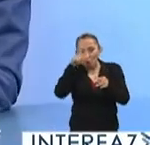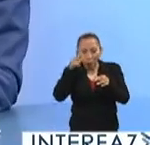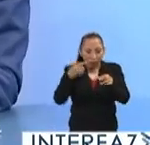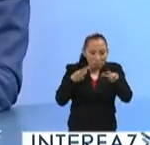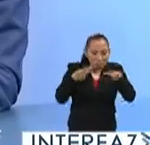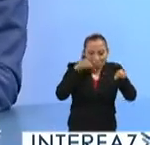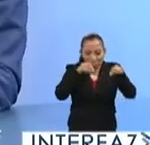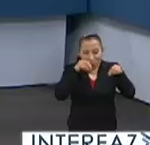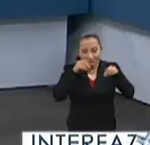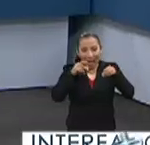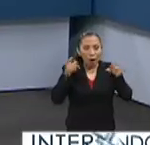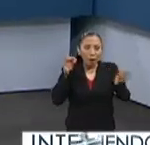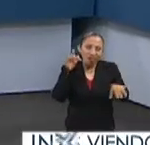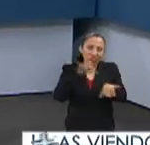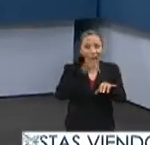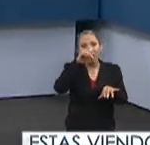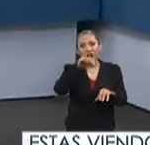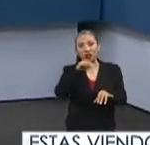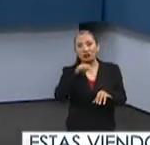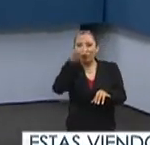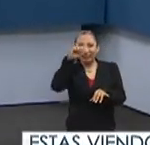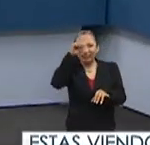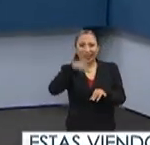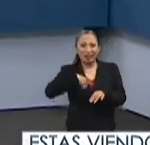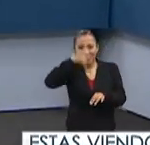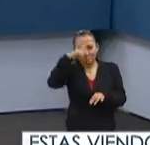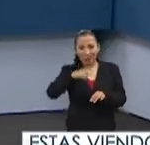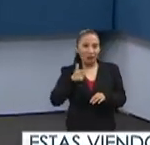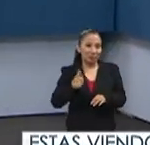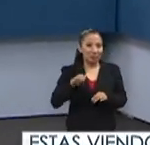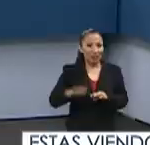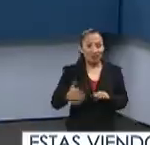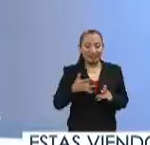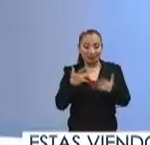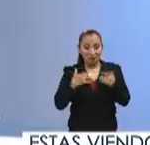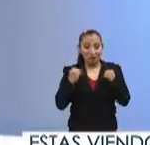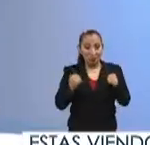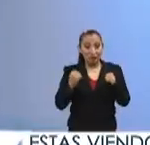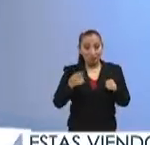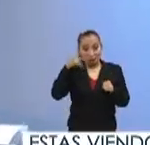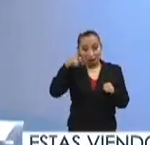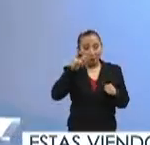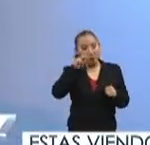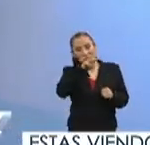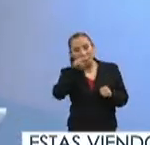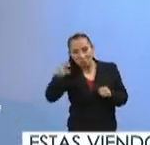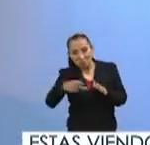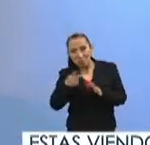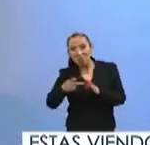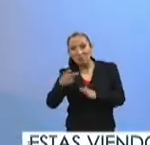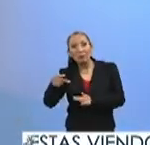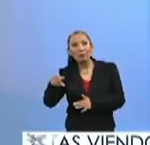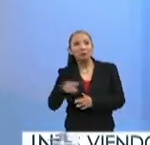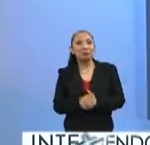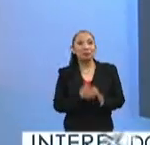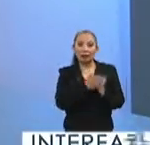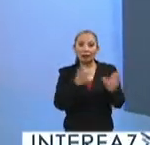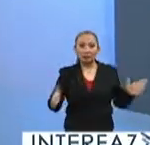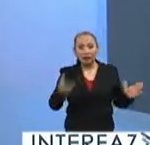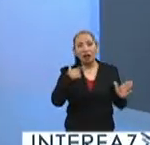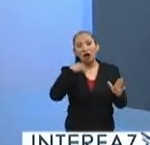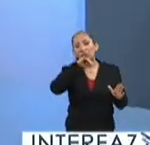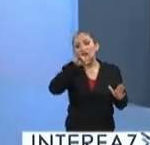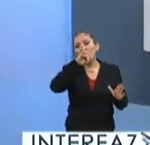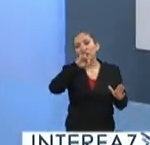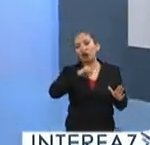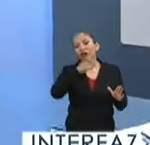siempre con el toque norteño. La chispa mexicana que se hace sentir muy fuerte, como lo hemos estado viendo por lo menos en el